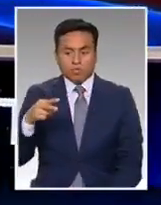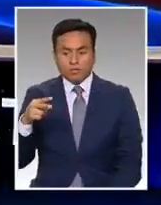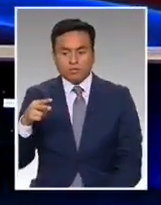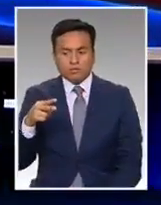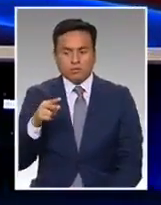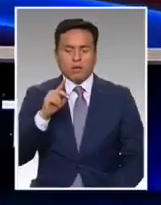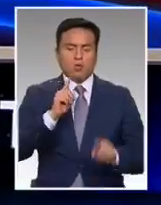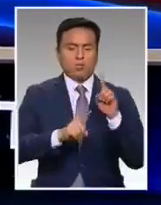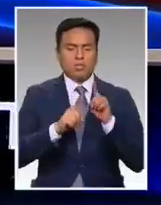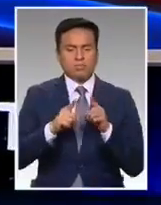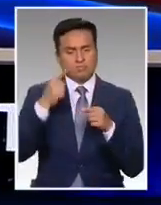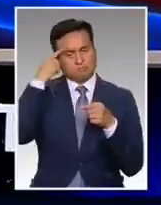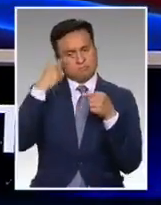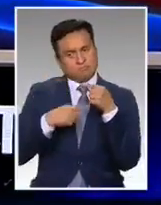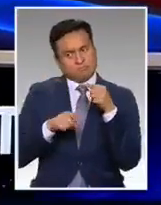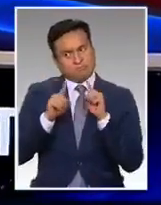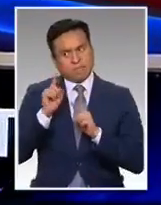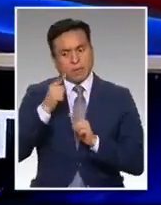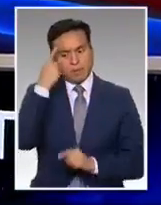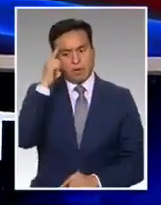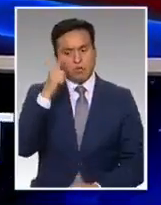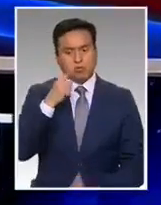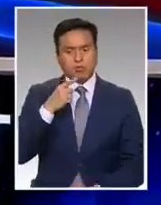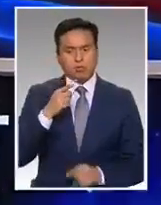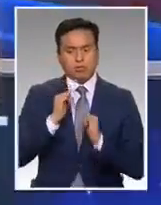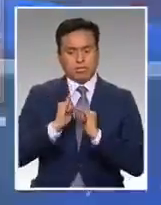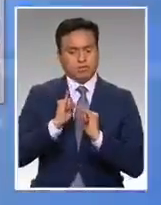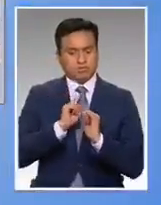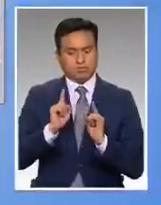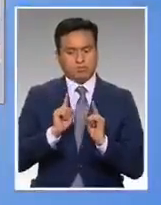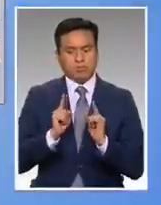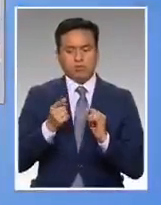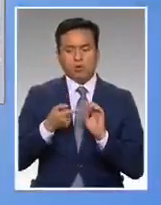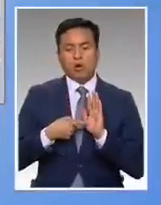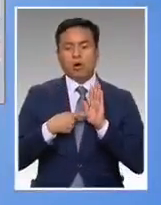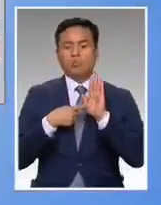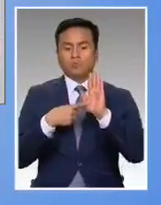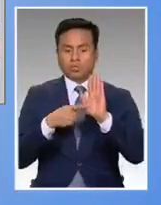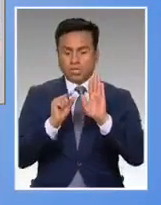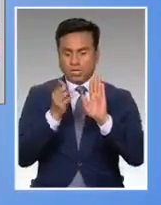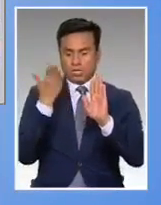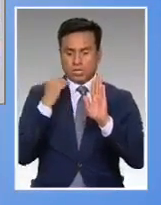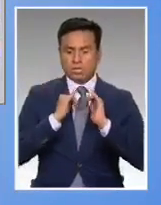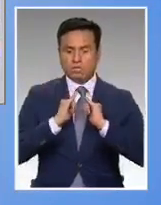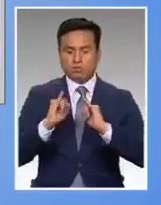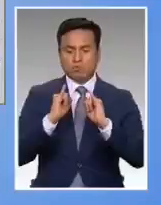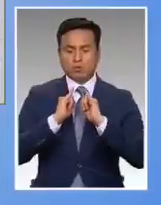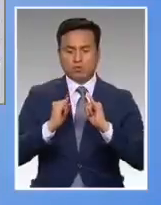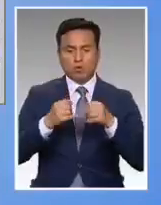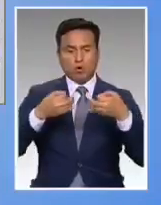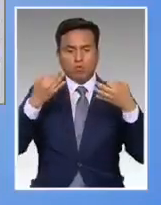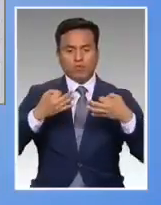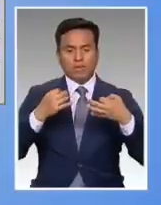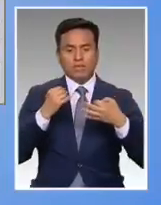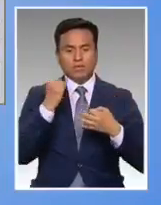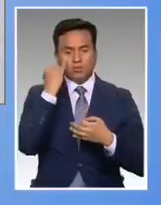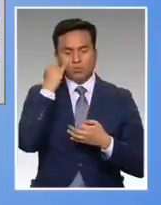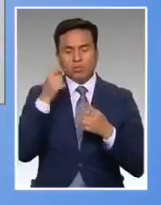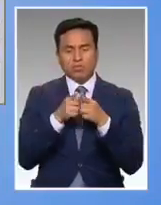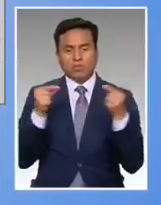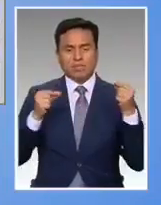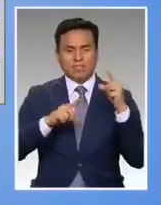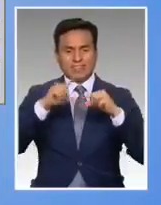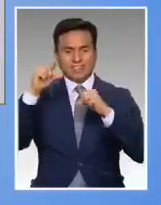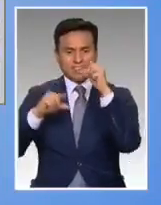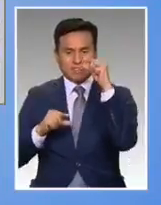muy absurdas pero no nuestros propios datos yo acabo de mostrar la información oficial del instituto nacional de